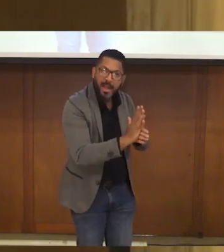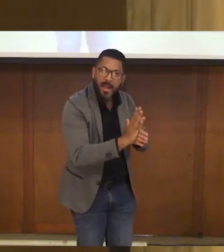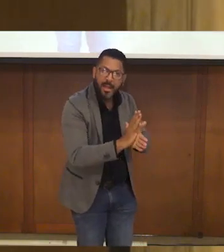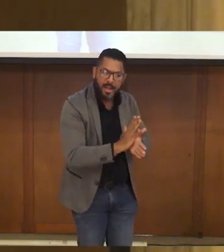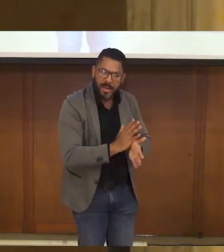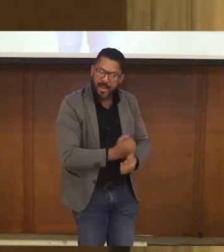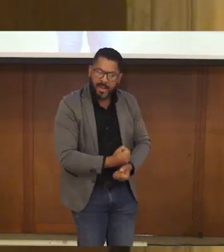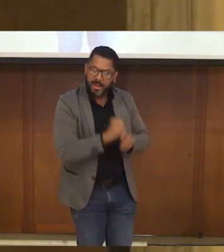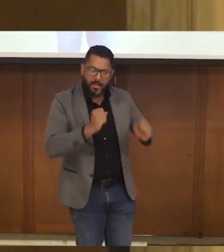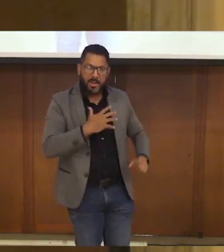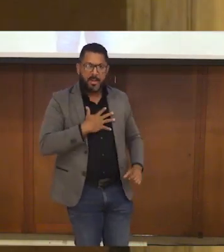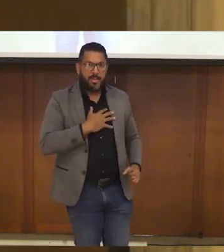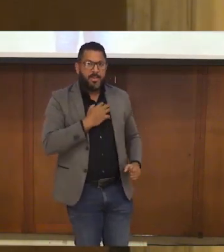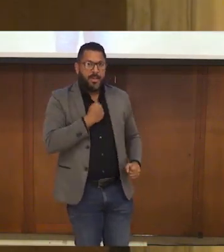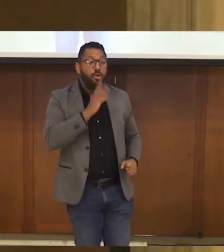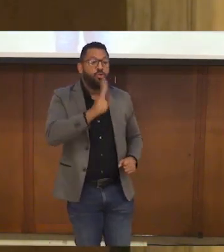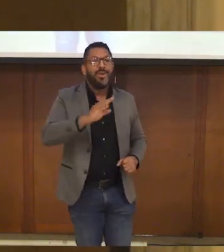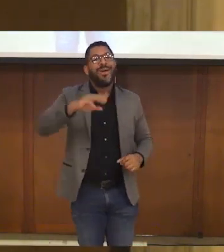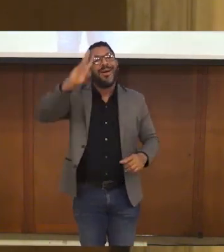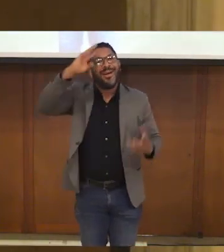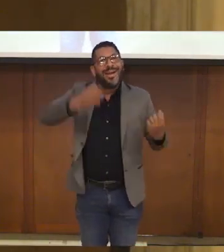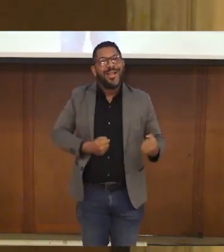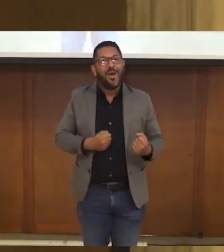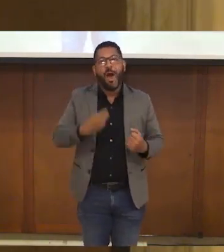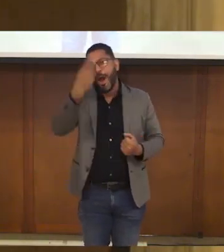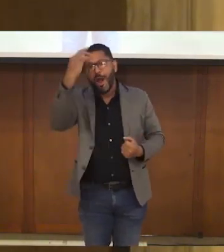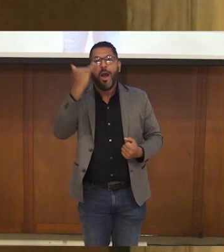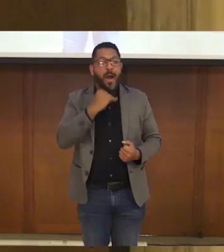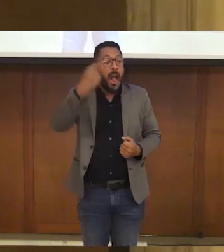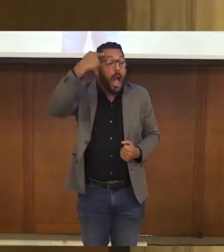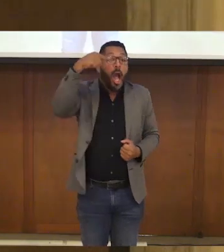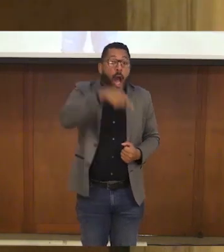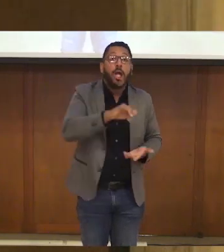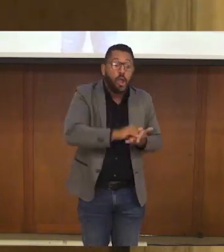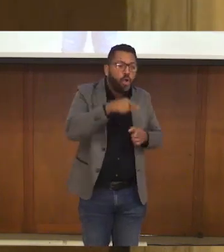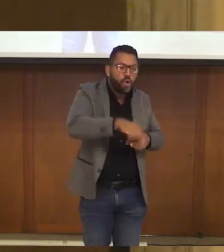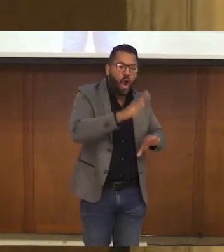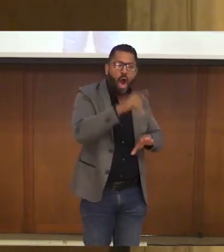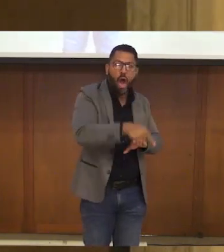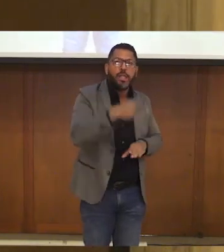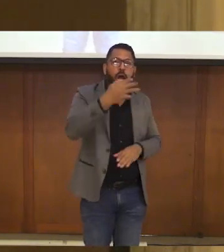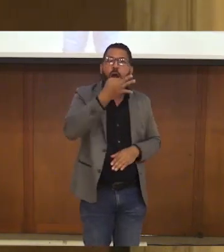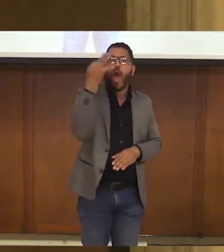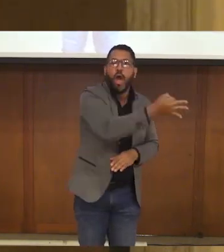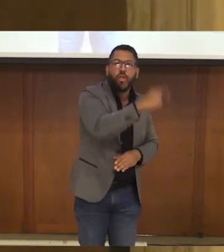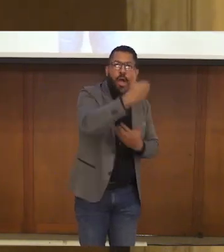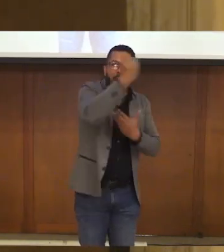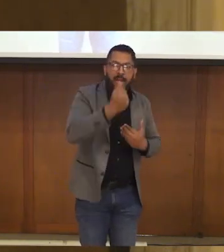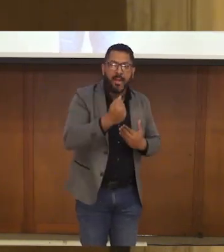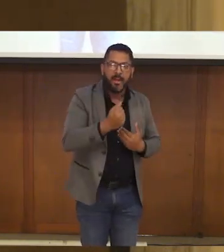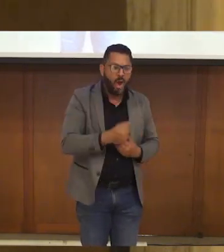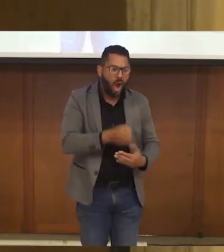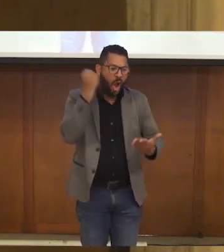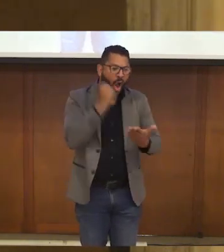años contando lo que les había pasado porque el ejército se había equivocado y los había considerado a ellos informantes